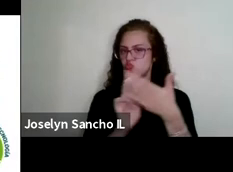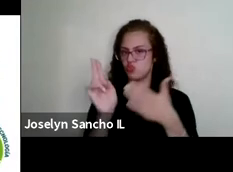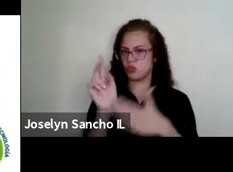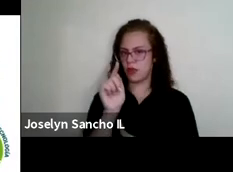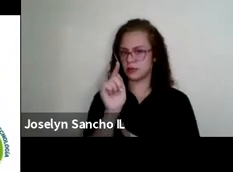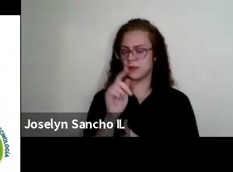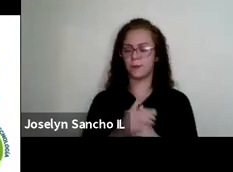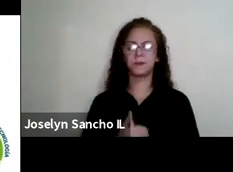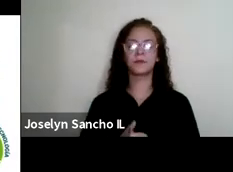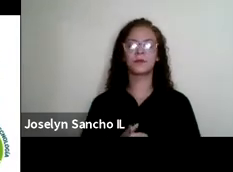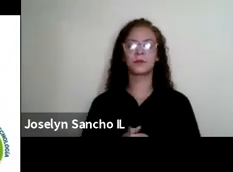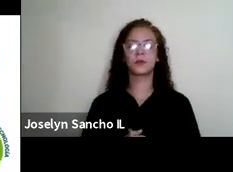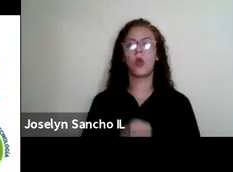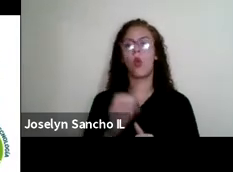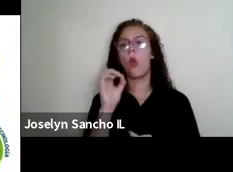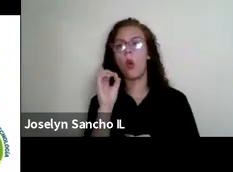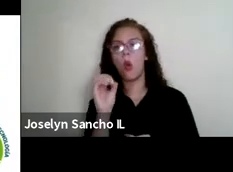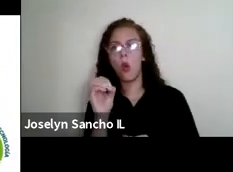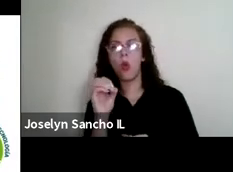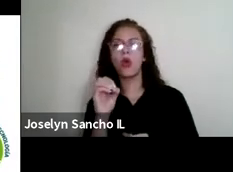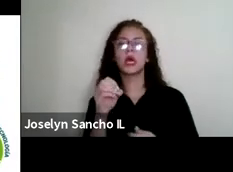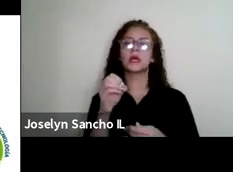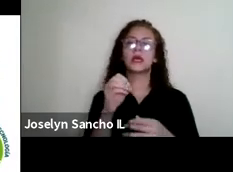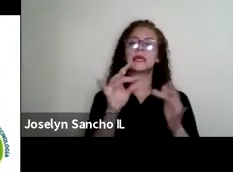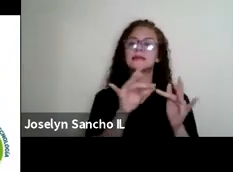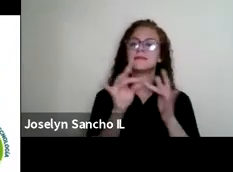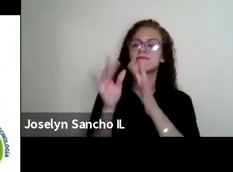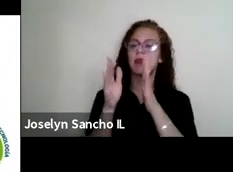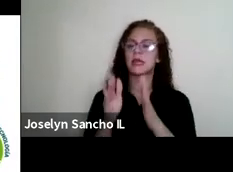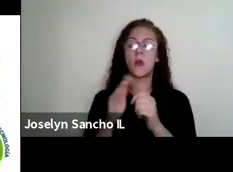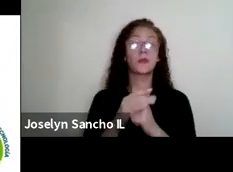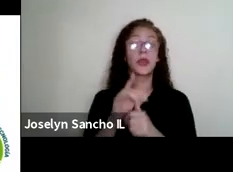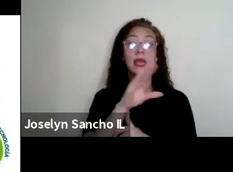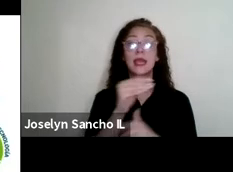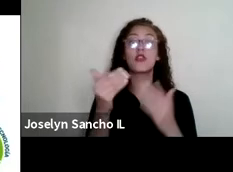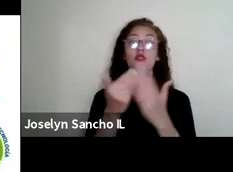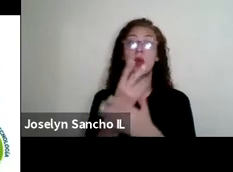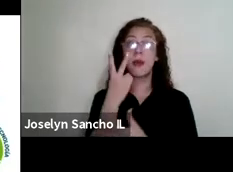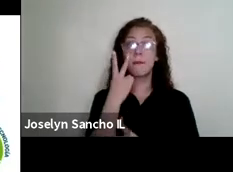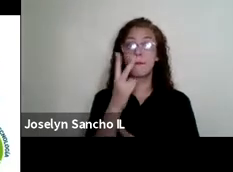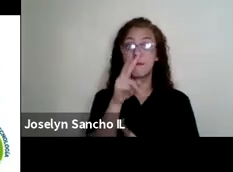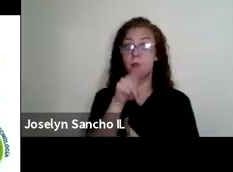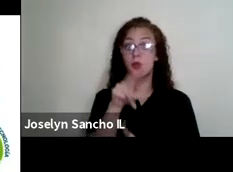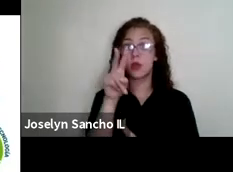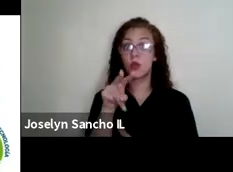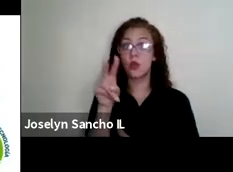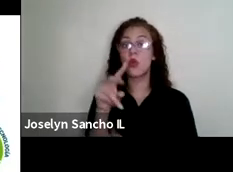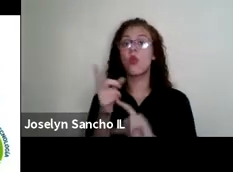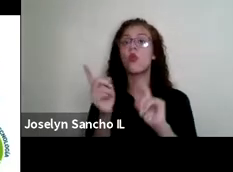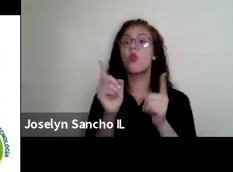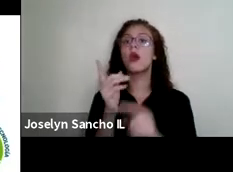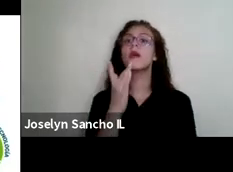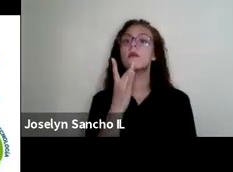universitarias, ¿verdad? O de especializaciones. Y nuevamente vamos a mirar cuáles son los gustos